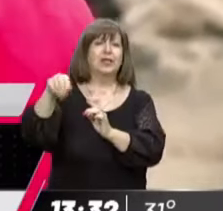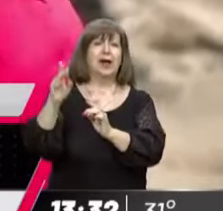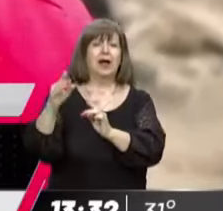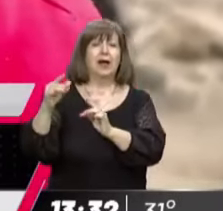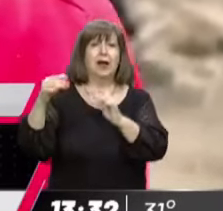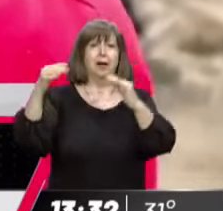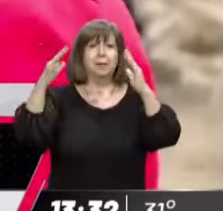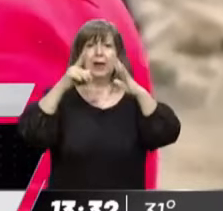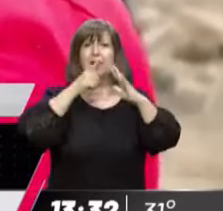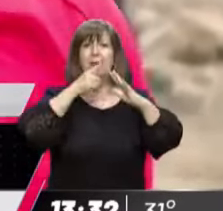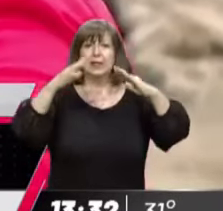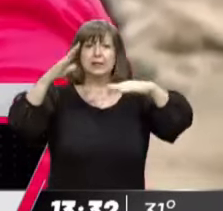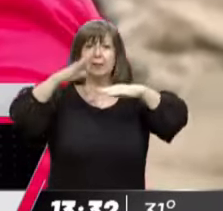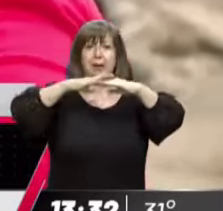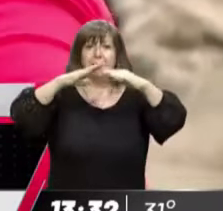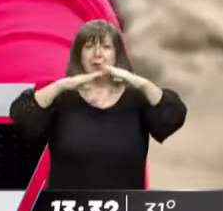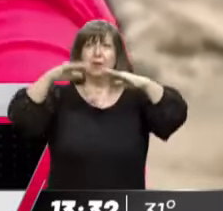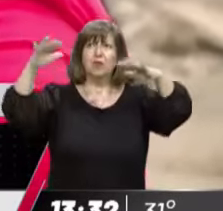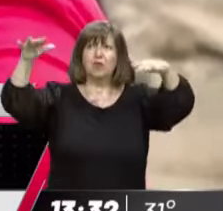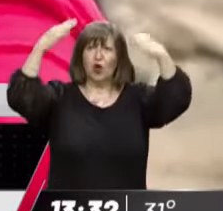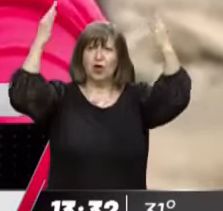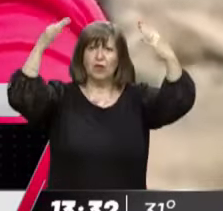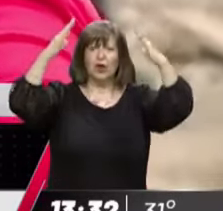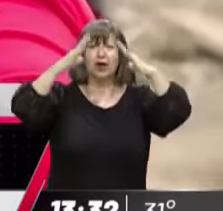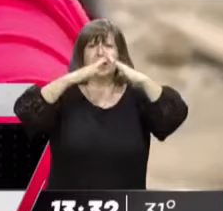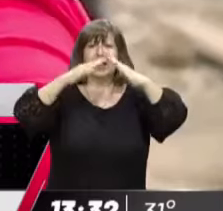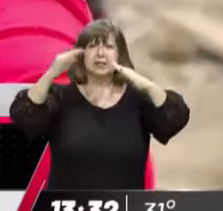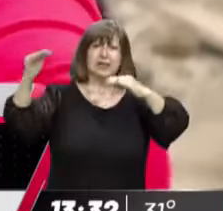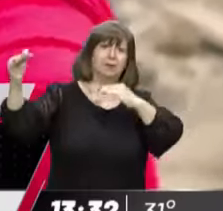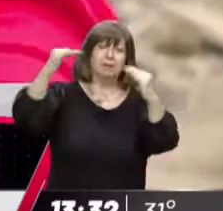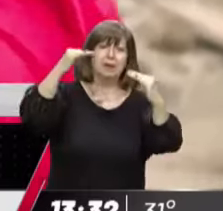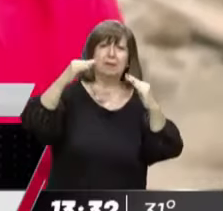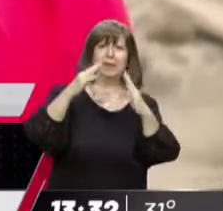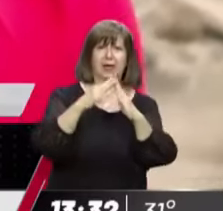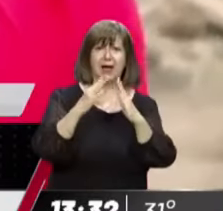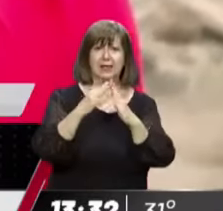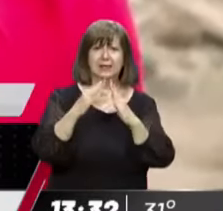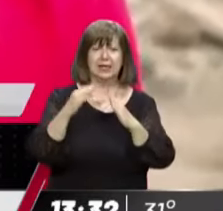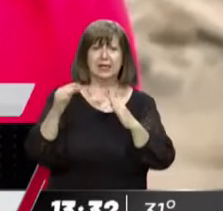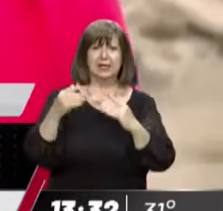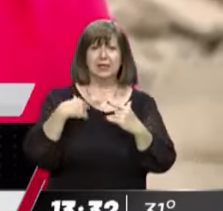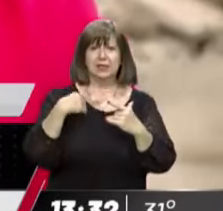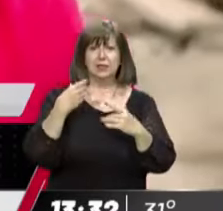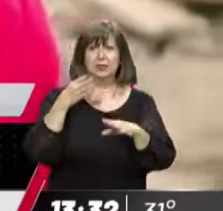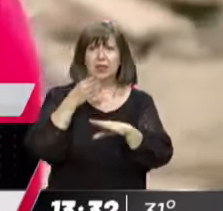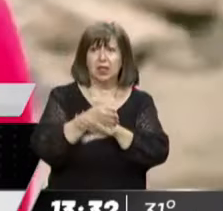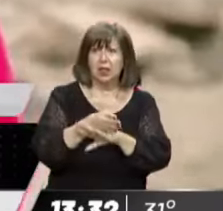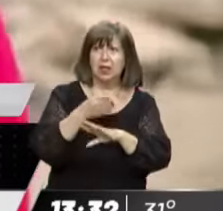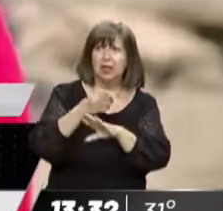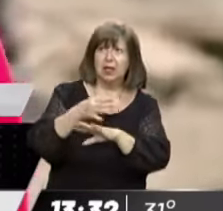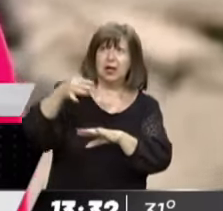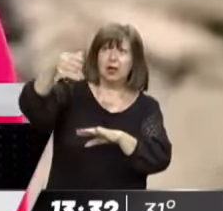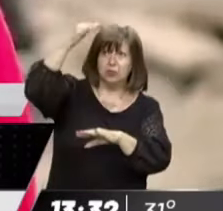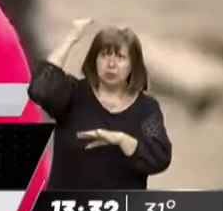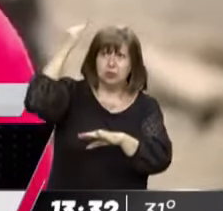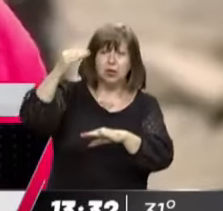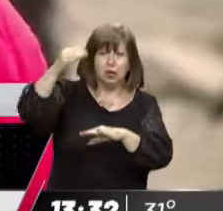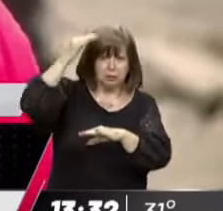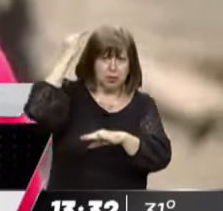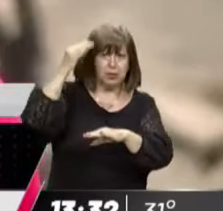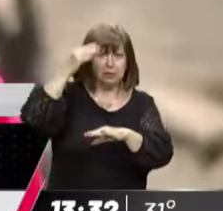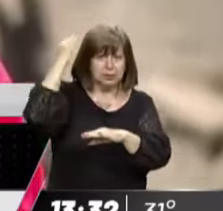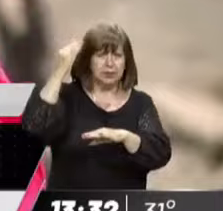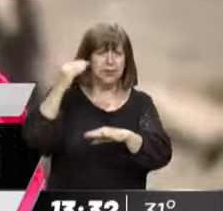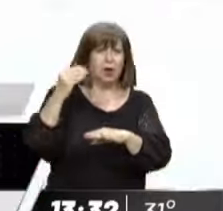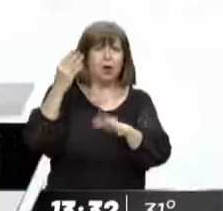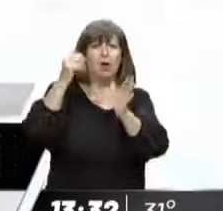latas parece que las tenía sobrepuestas, porque todas las latas volaron hacia mi casa, al patio. Entonces no podíamos salir para afuera, porque ya veíamos que una lata los caía encima